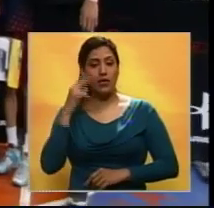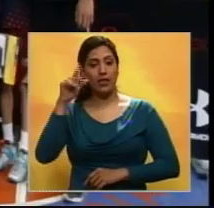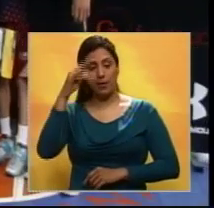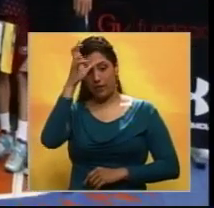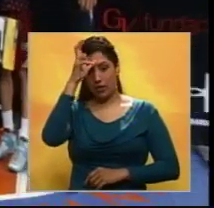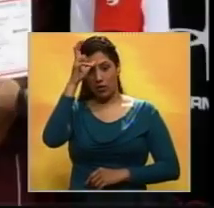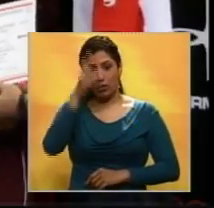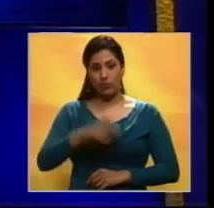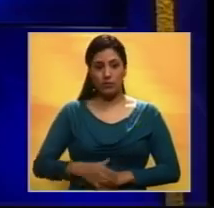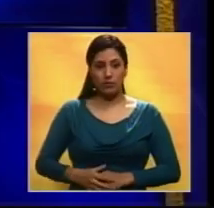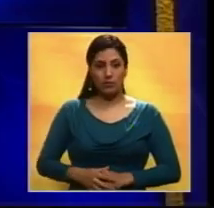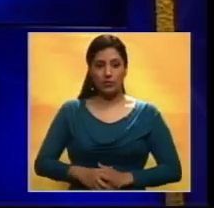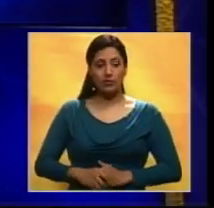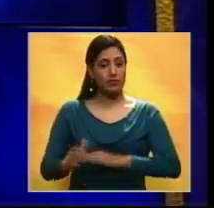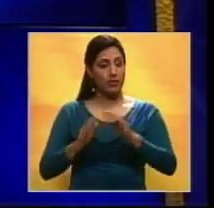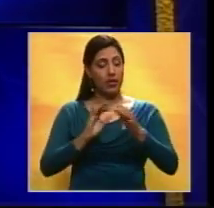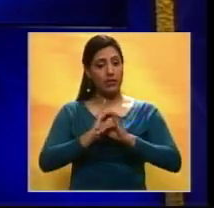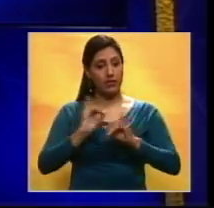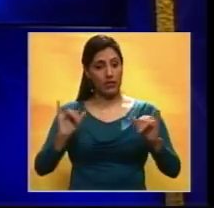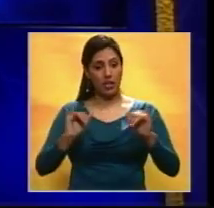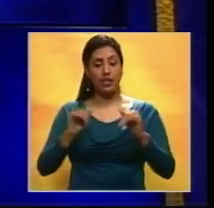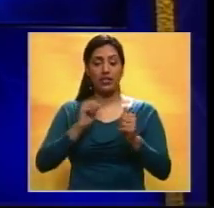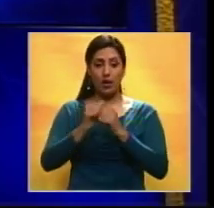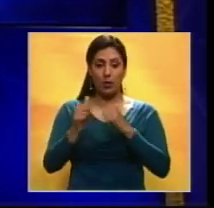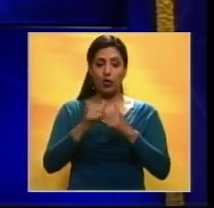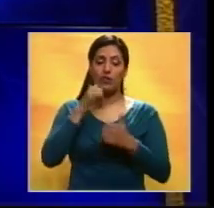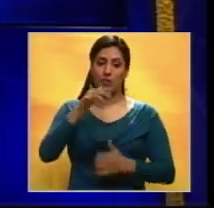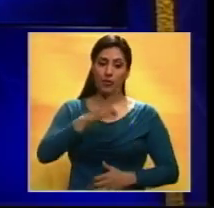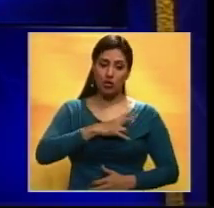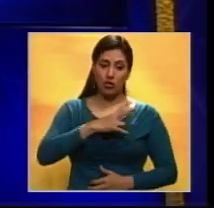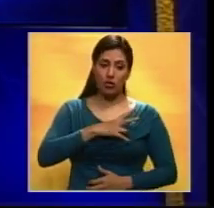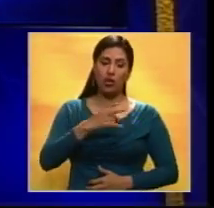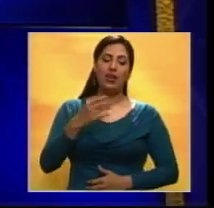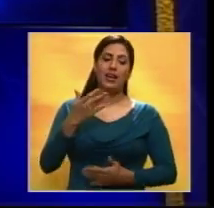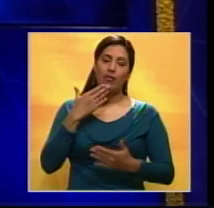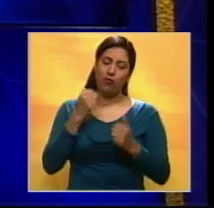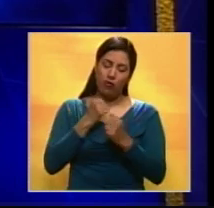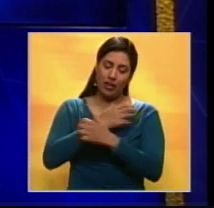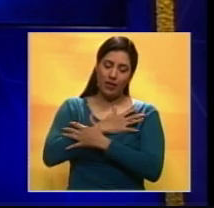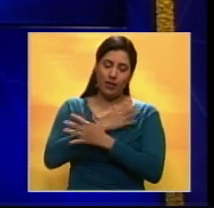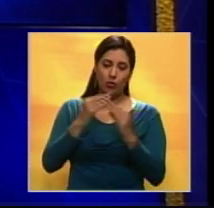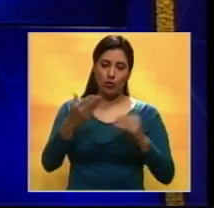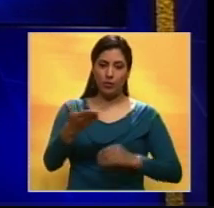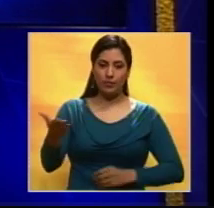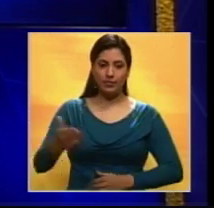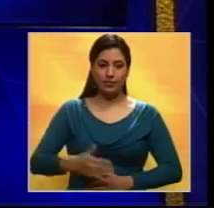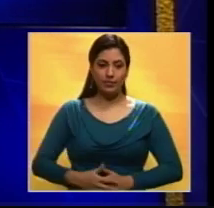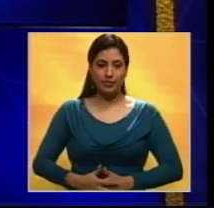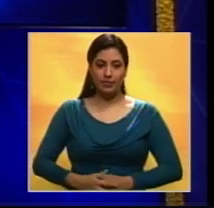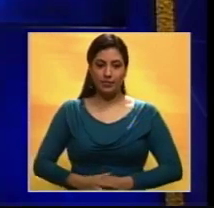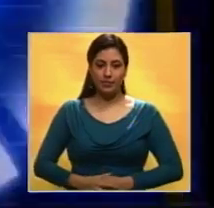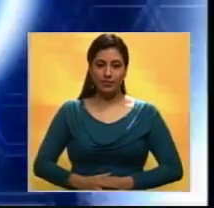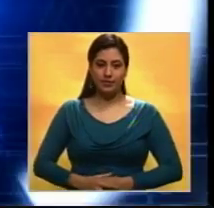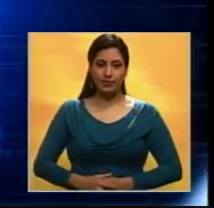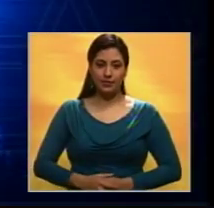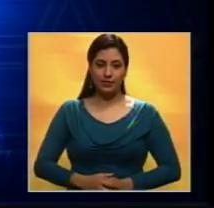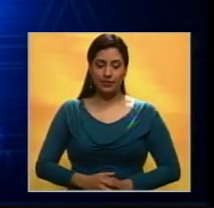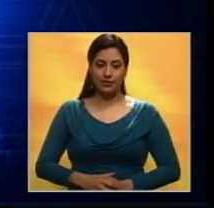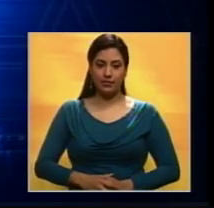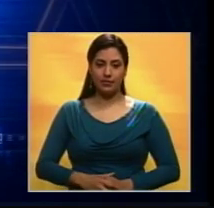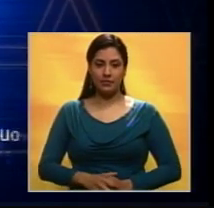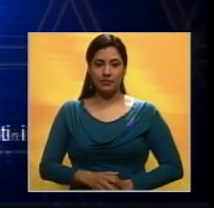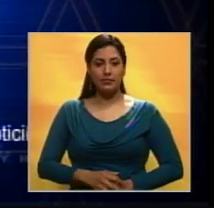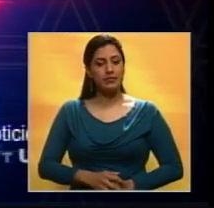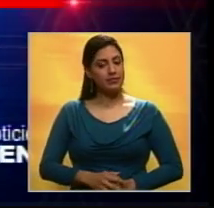Falcón. Amigas y amigos, hasta aquí los deportes en su noticiero Venevisión. Un fuerte abrazo para todos.